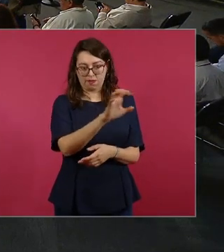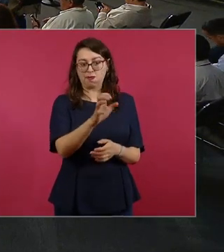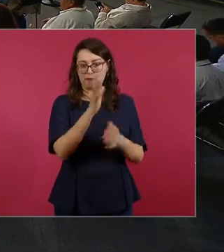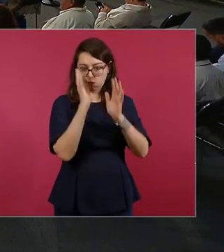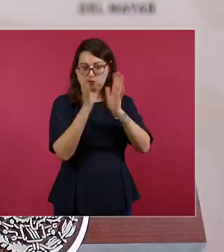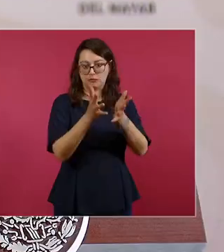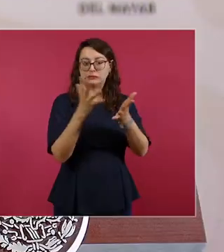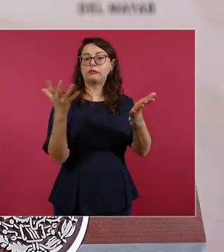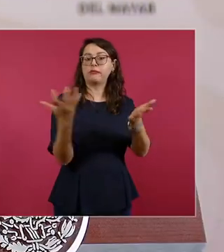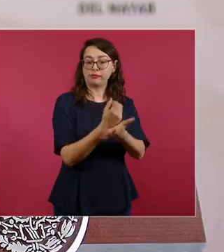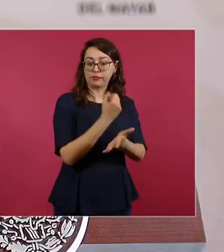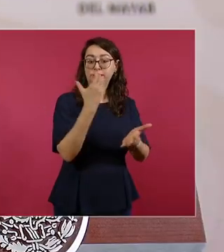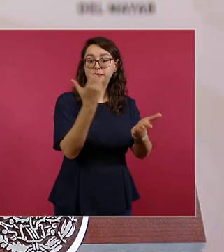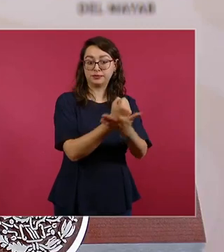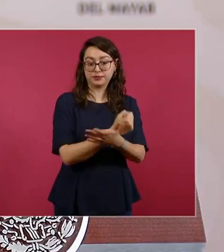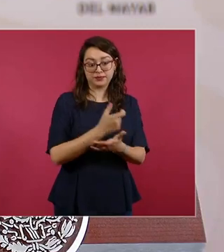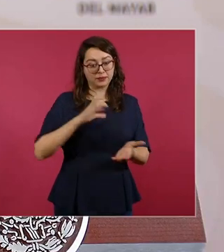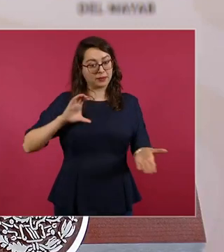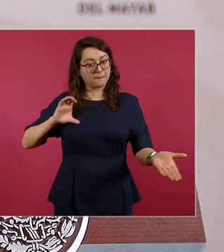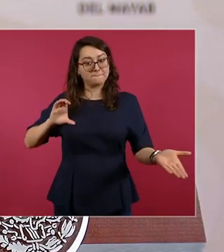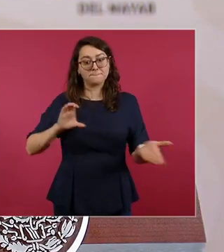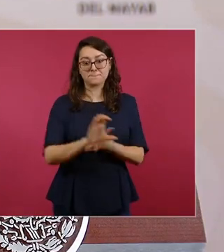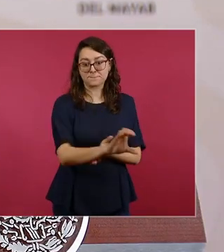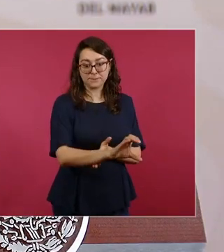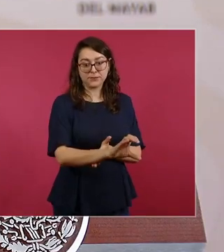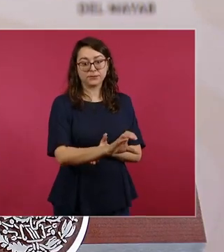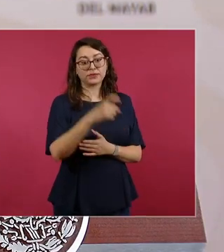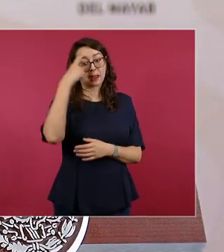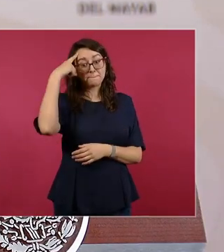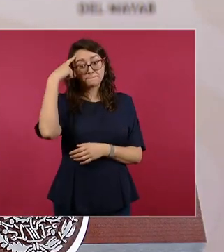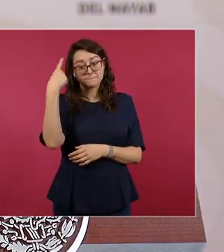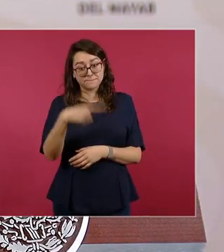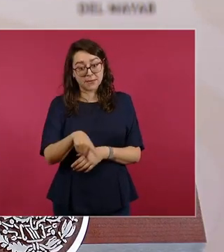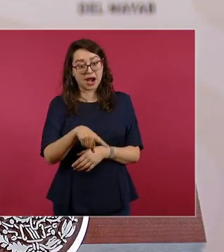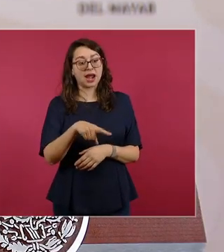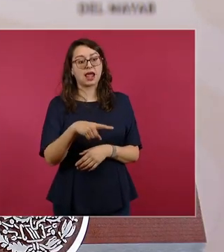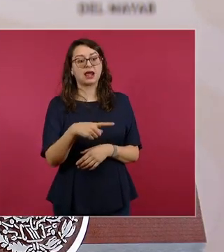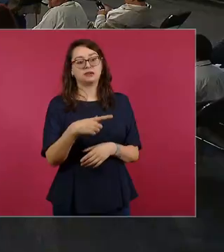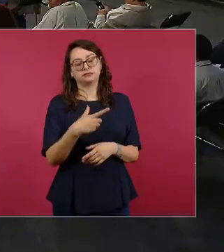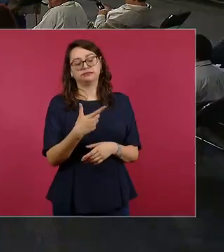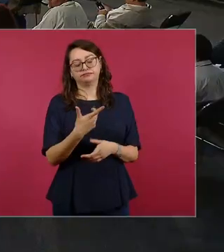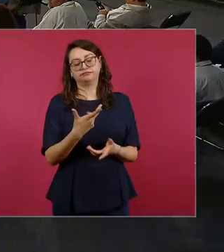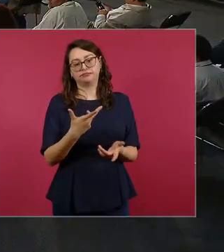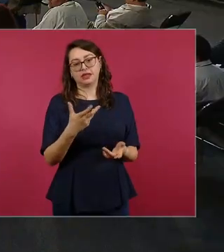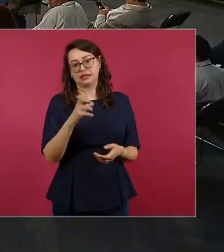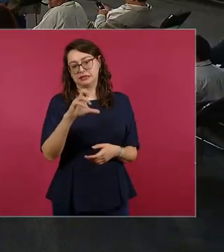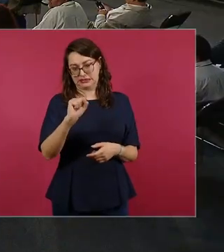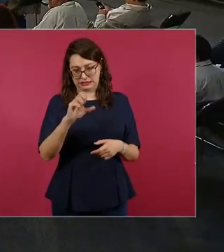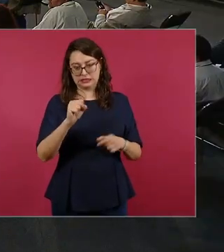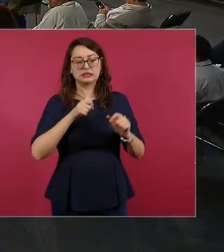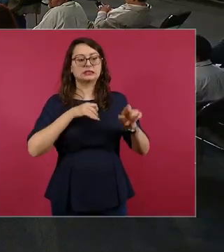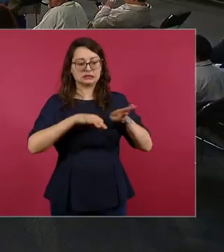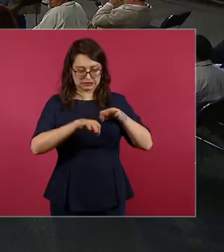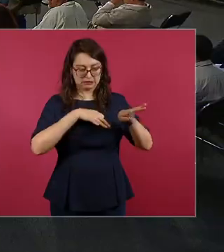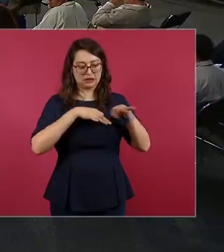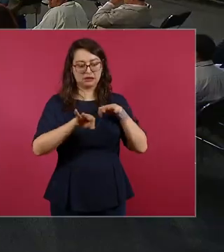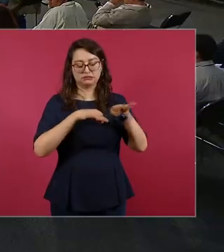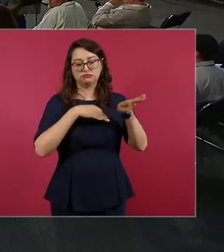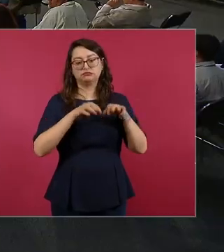de estos 500 ya salió un laudo de 60 trabajadores donde les están reconociendo estas